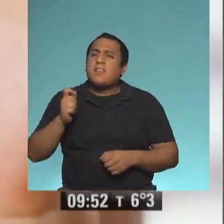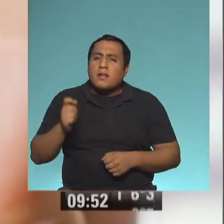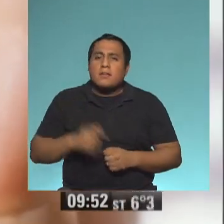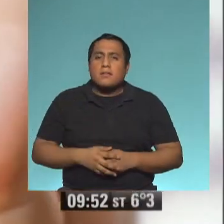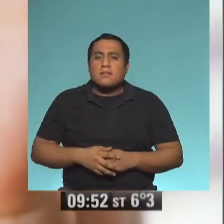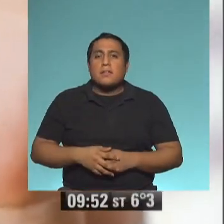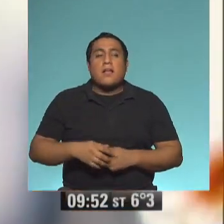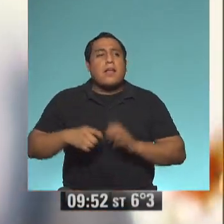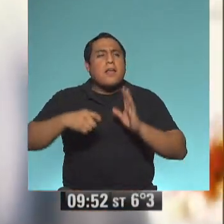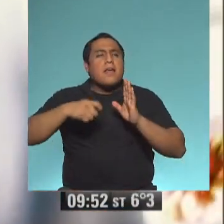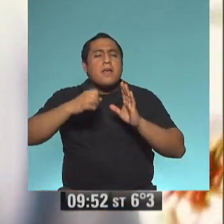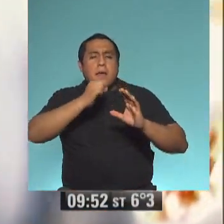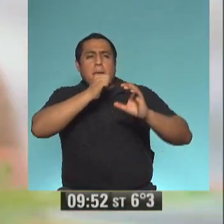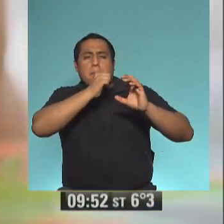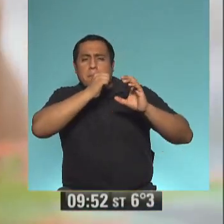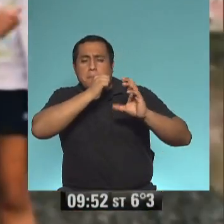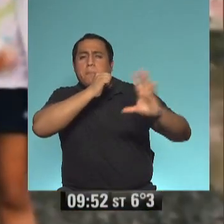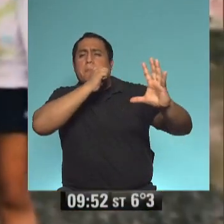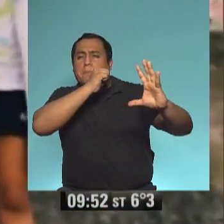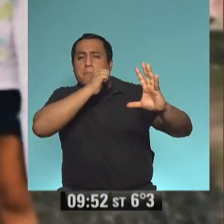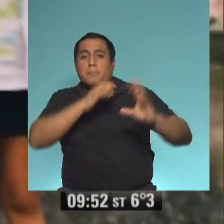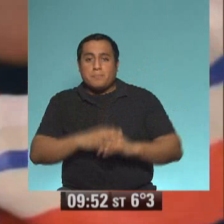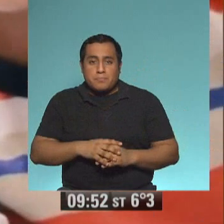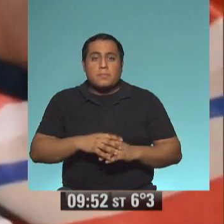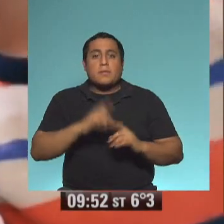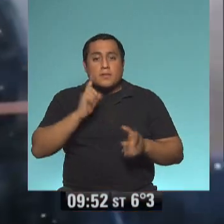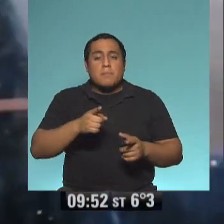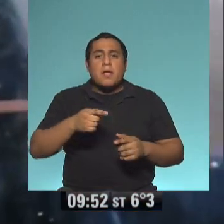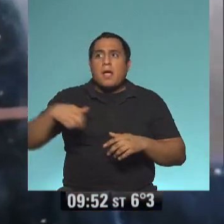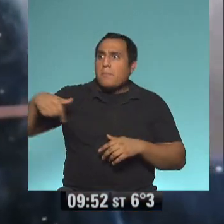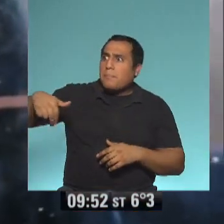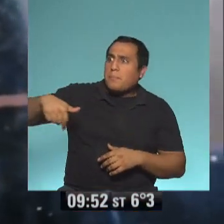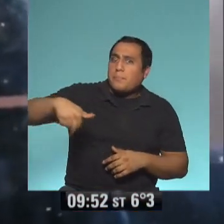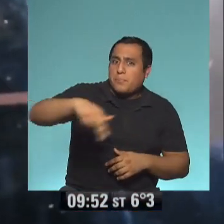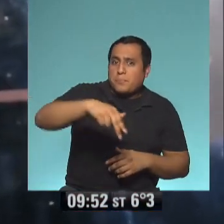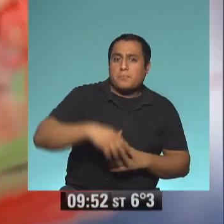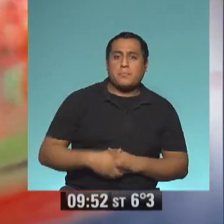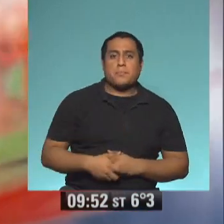una copeta. Yo vine en bicicleta. Y el que vino caminando, ¿quién?